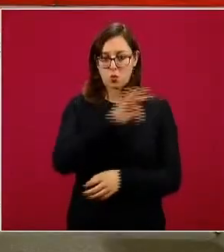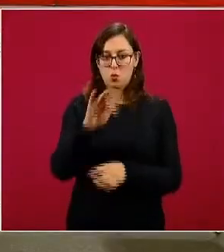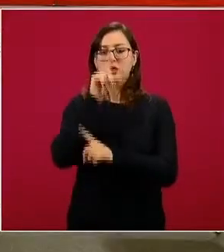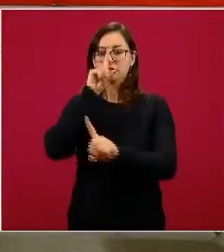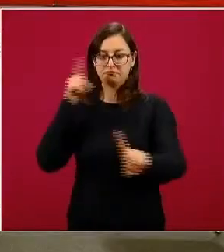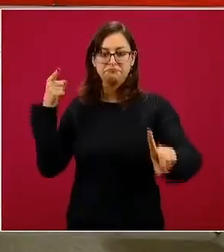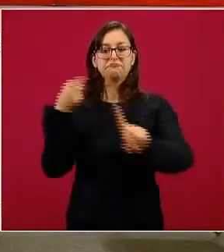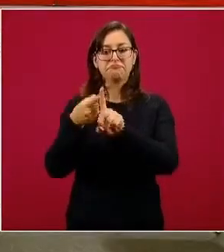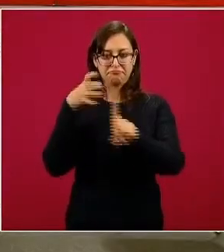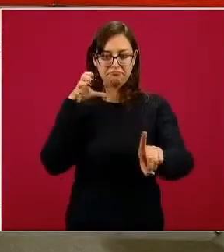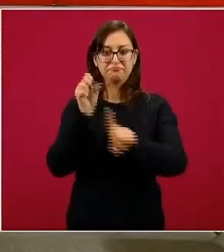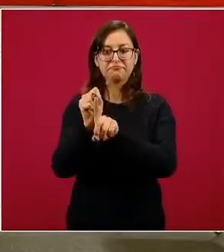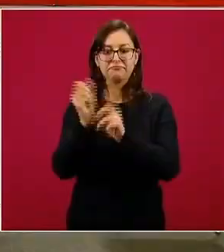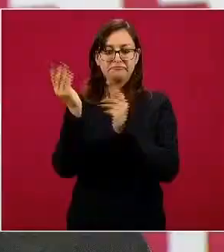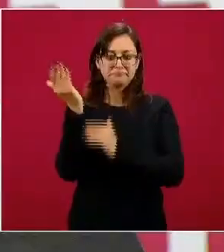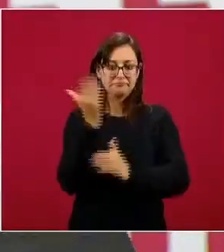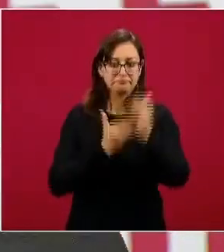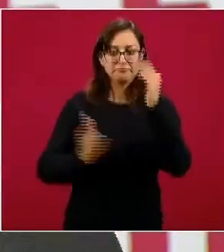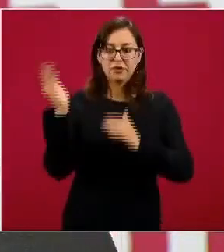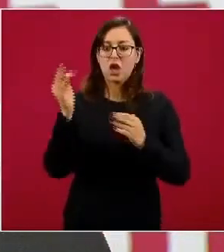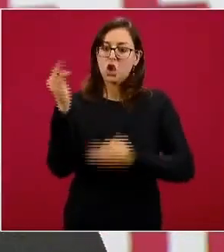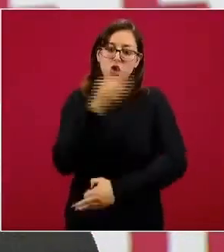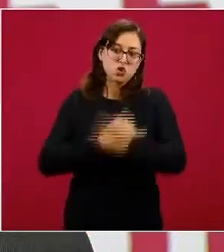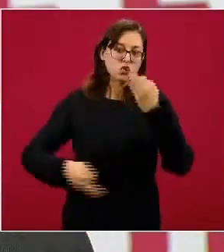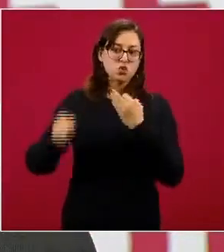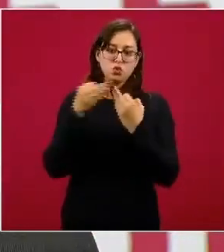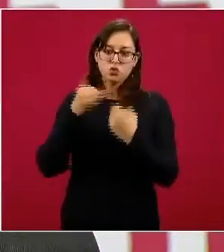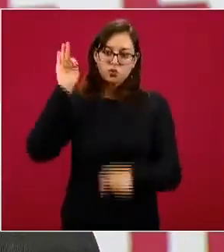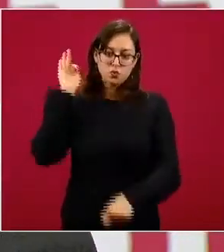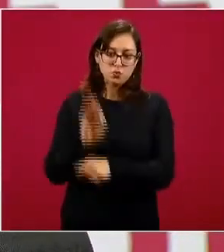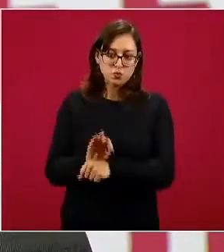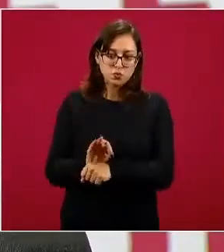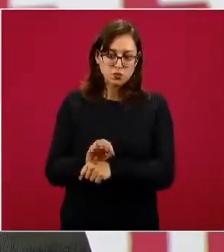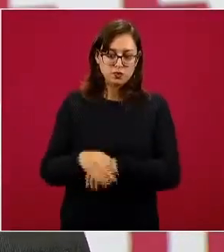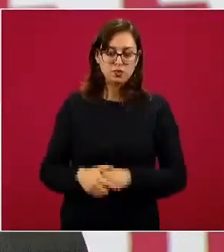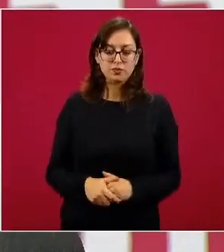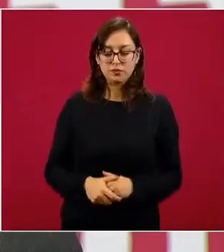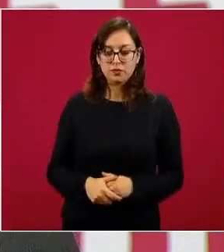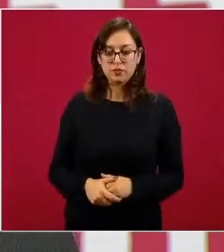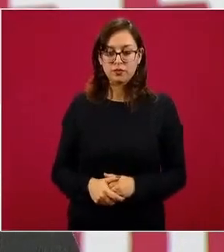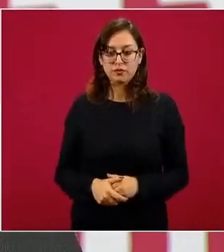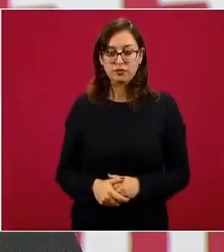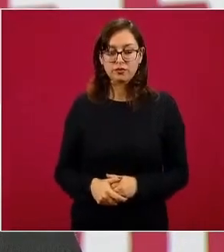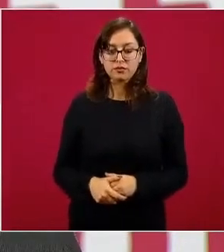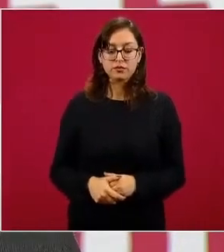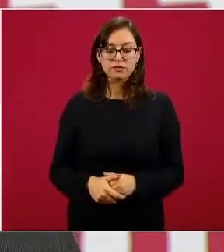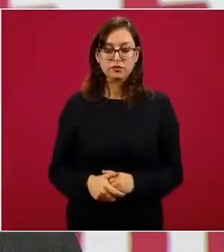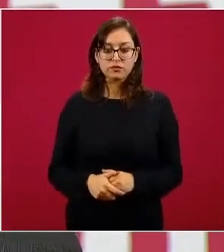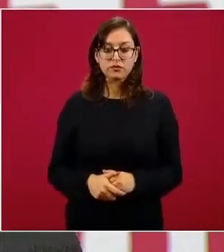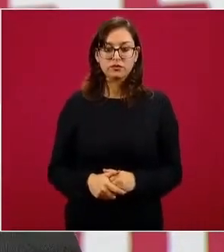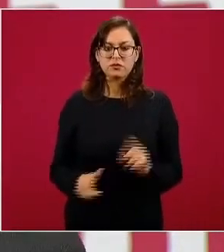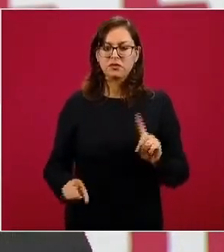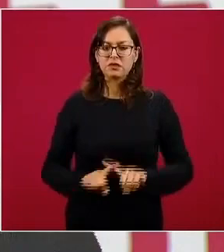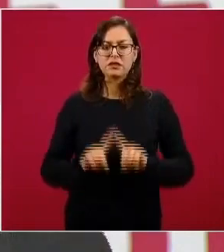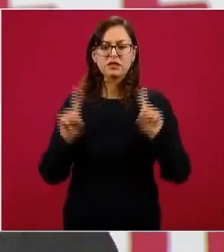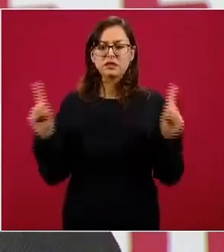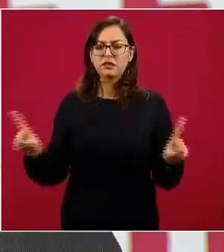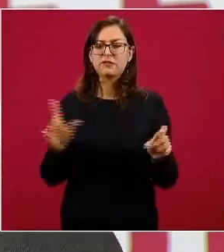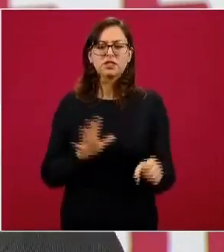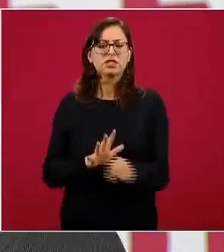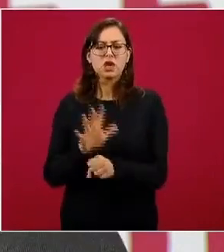objetivo superior, que es protegernos a todas y todos. Y la diferencia se manifiesta por el